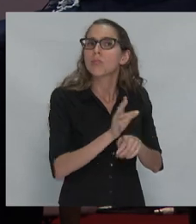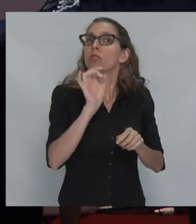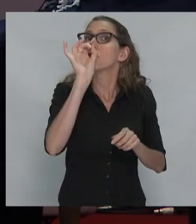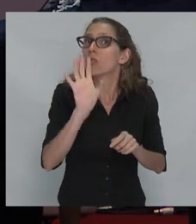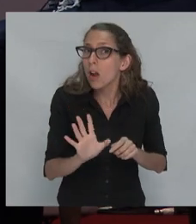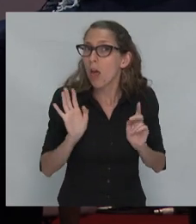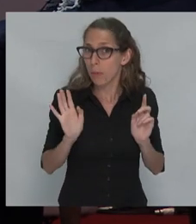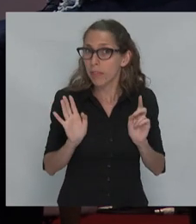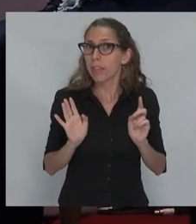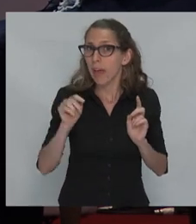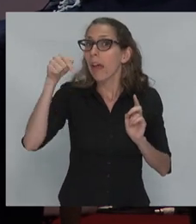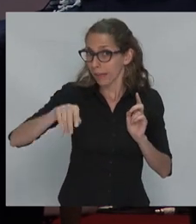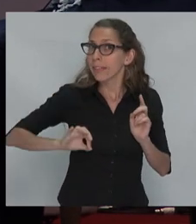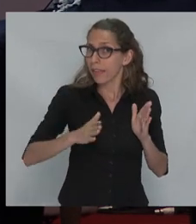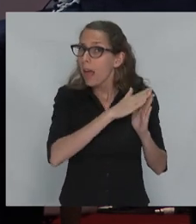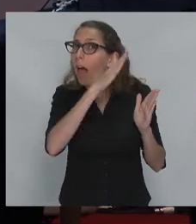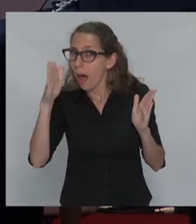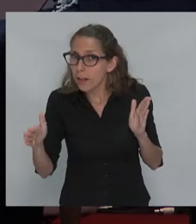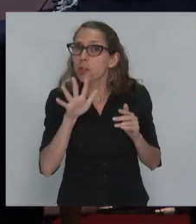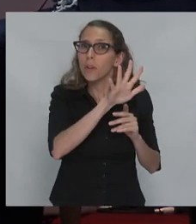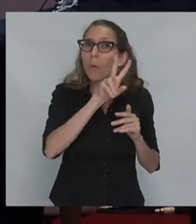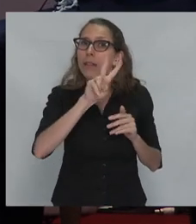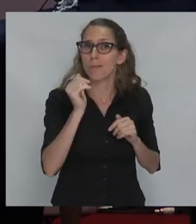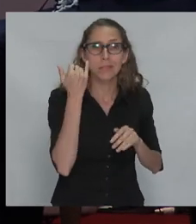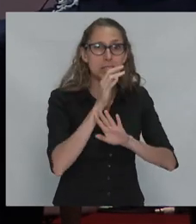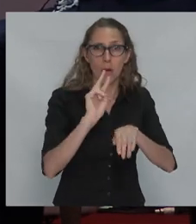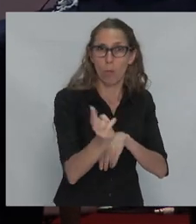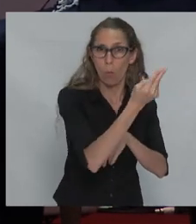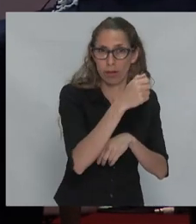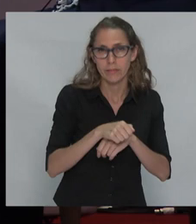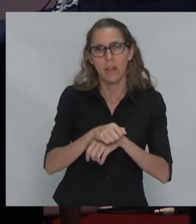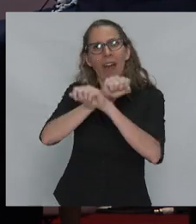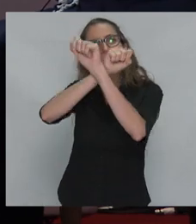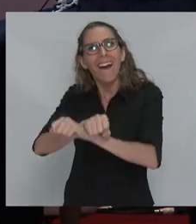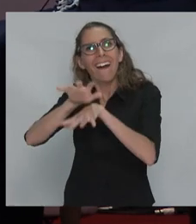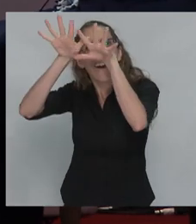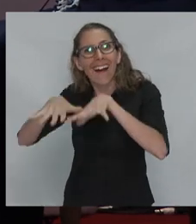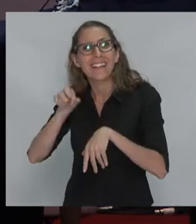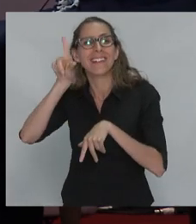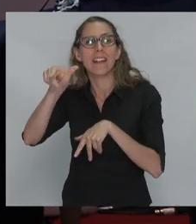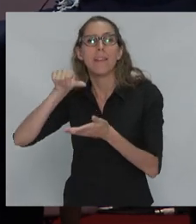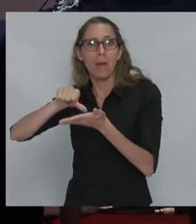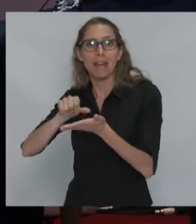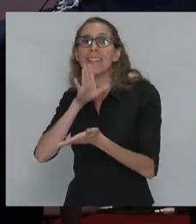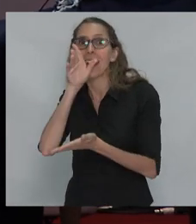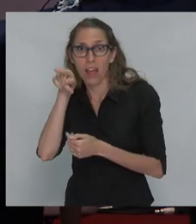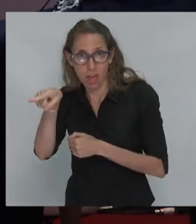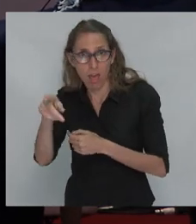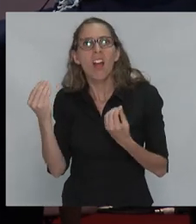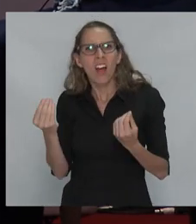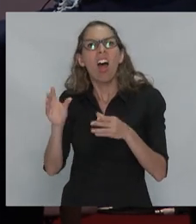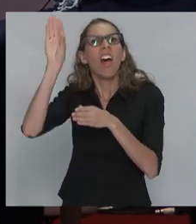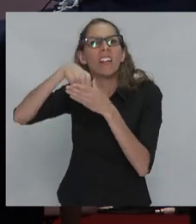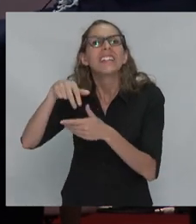va corrido de este año. En las cárceles israelíes hay más de 350